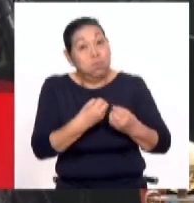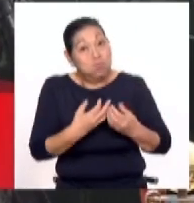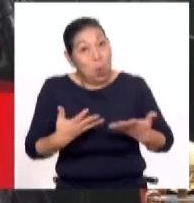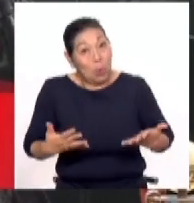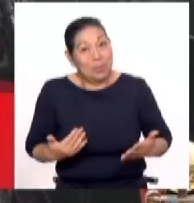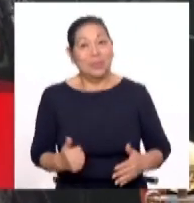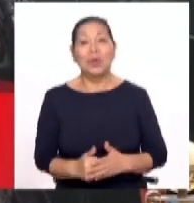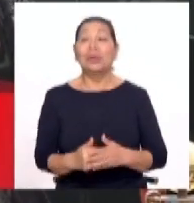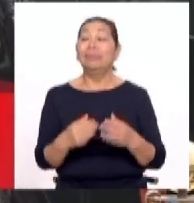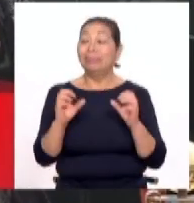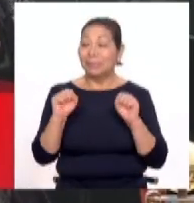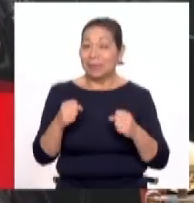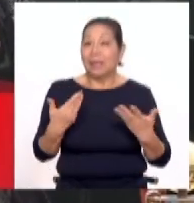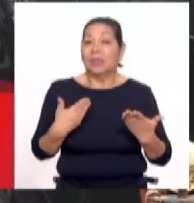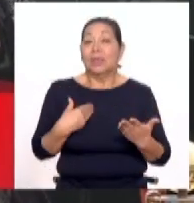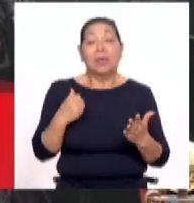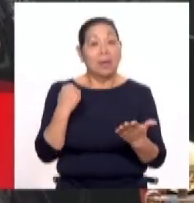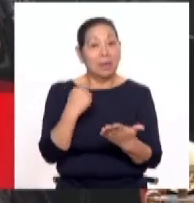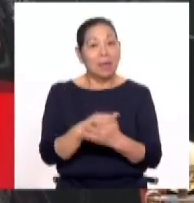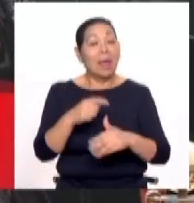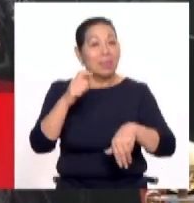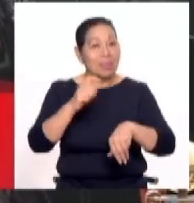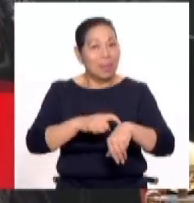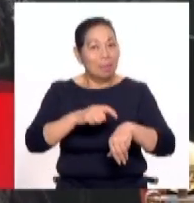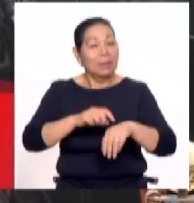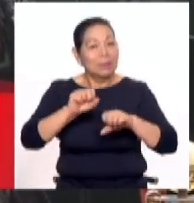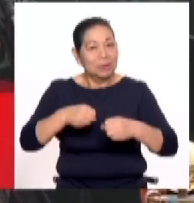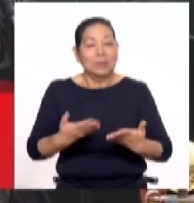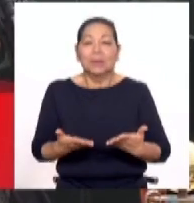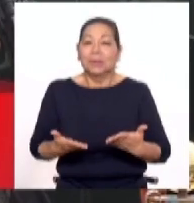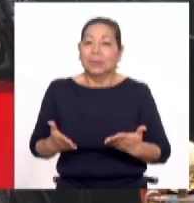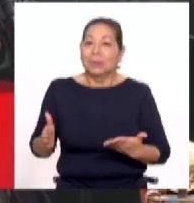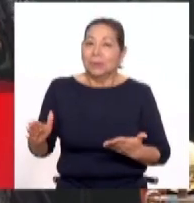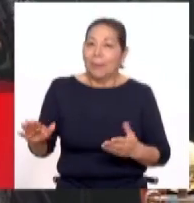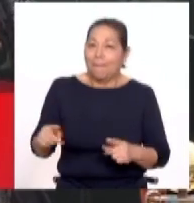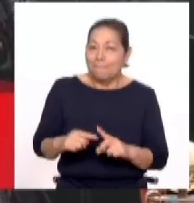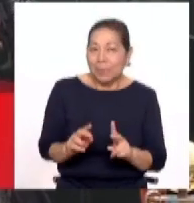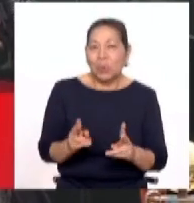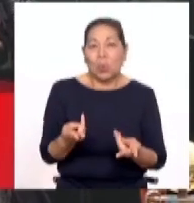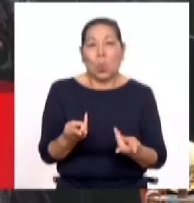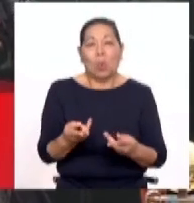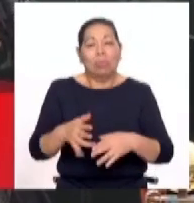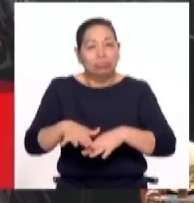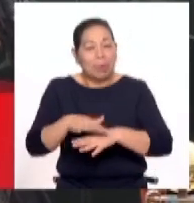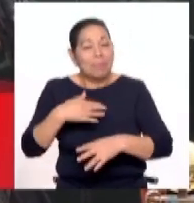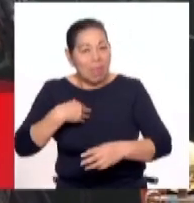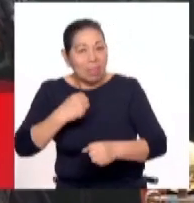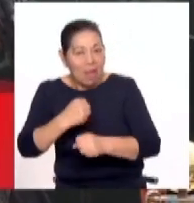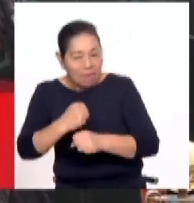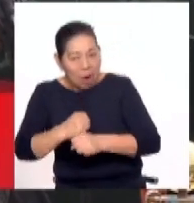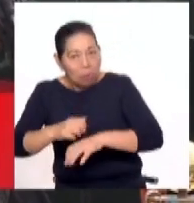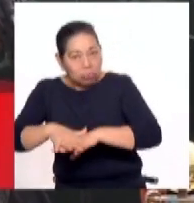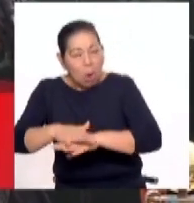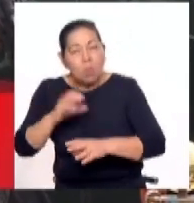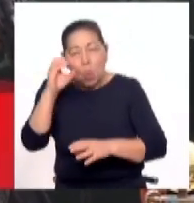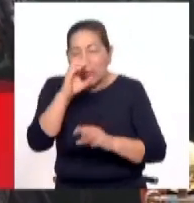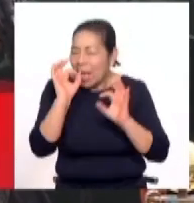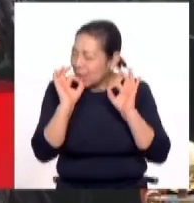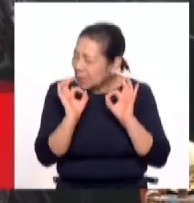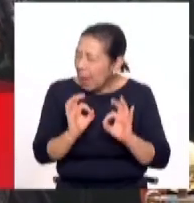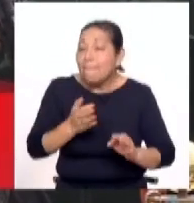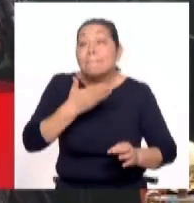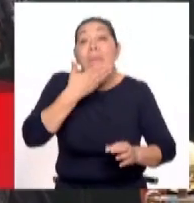Ese es el sello que en este tiempo hemos querido imprimir a nuestra gestión, buscando